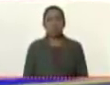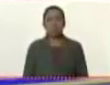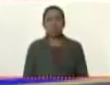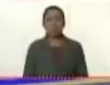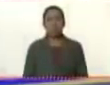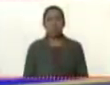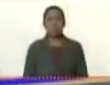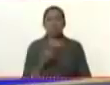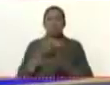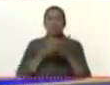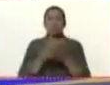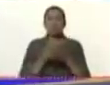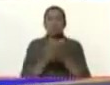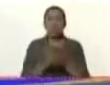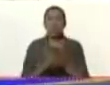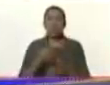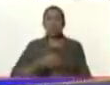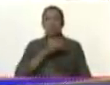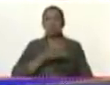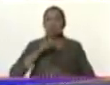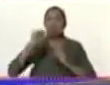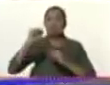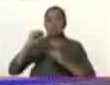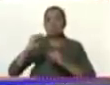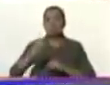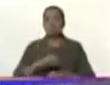y para luchar por el socialismo.